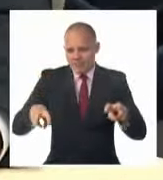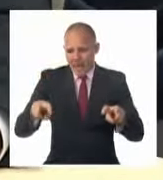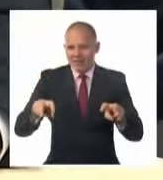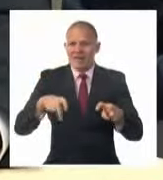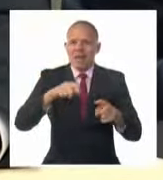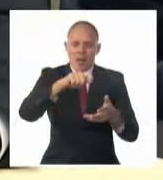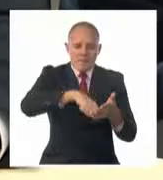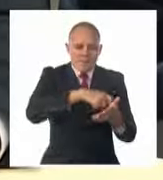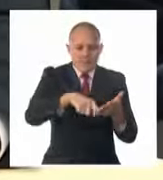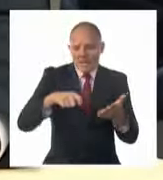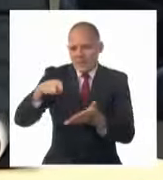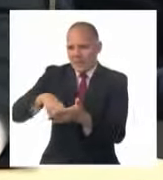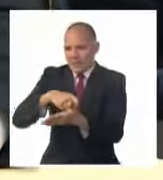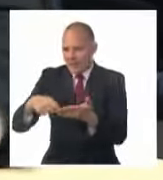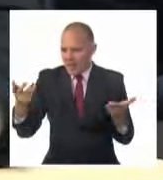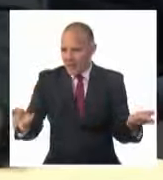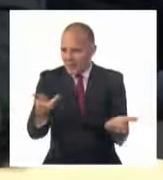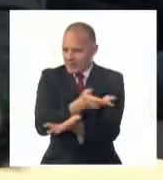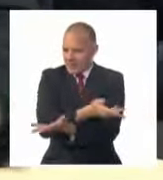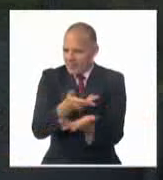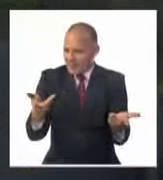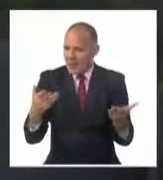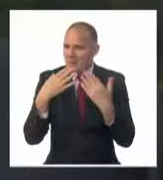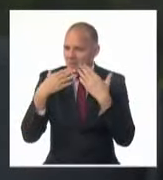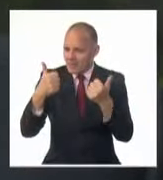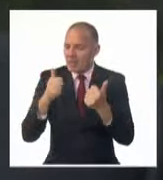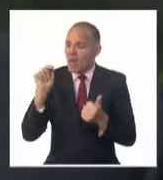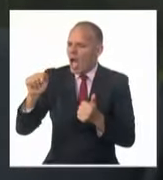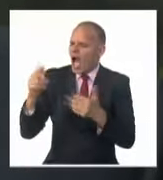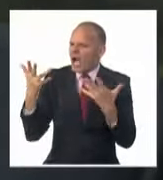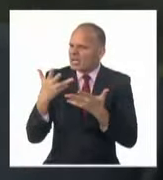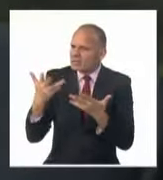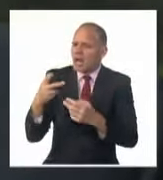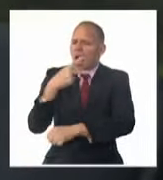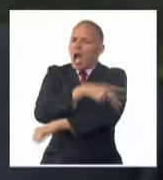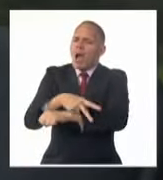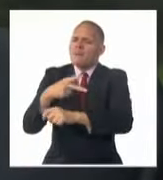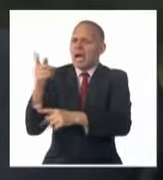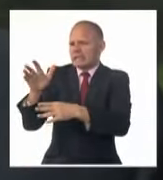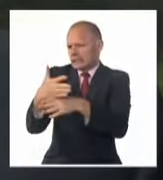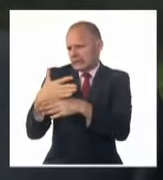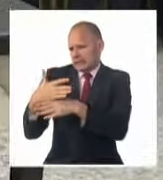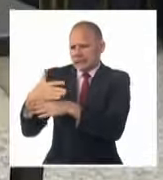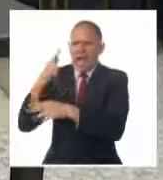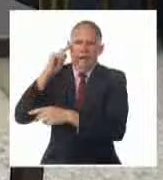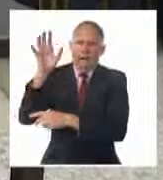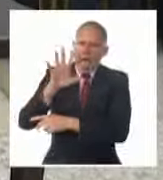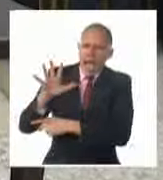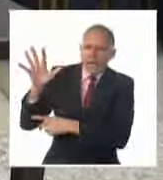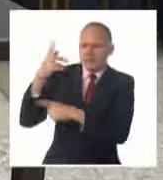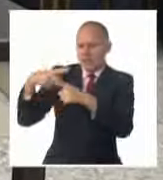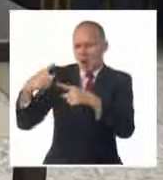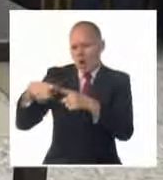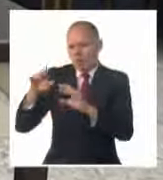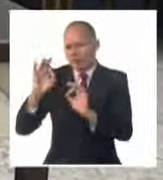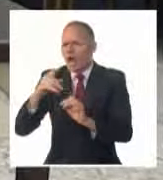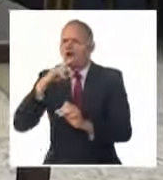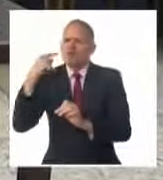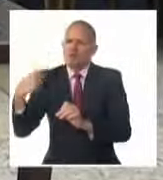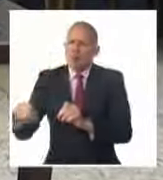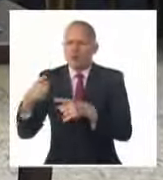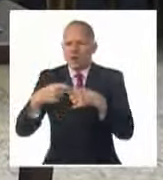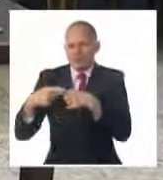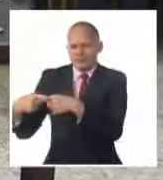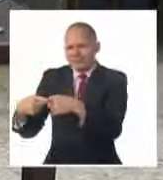Unión Económica Euroasiática está integrada por la Federación de Rusia, Belarus, Kazajstán, Kirguistán y Armenia. Cuba es estado observador de la